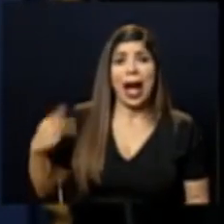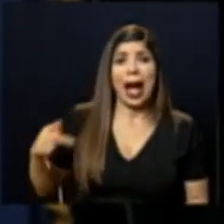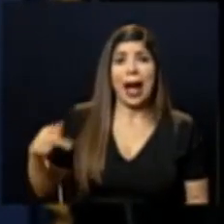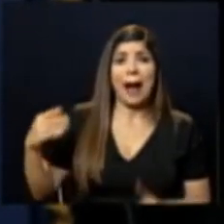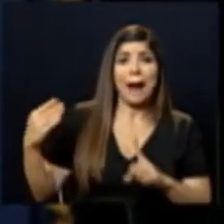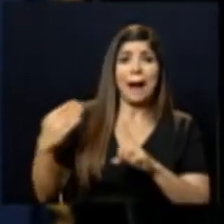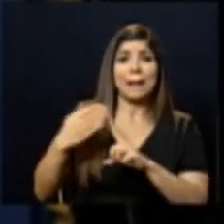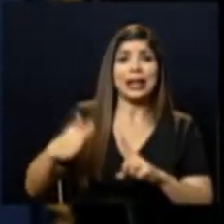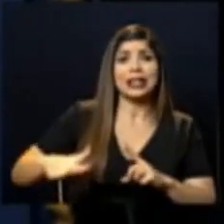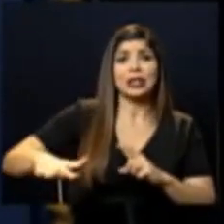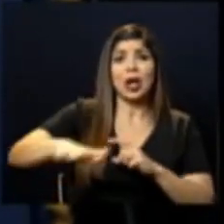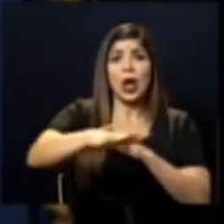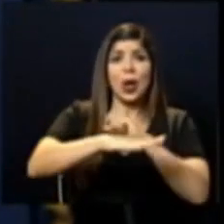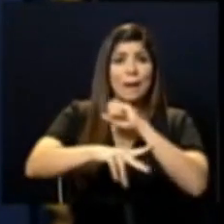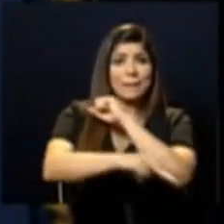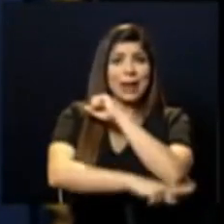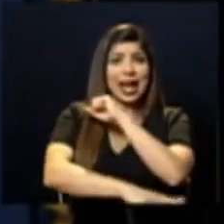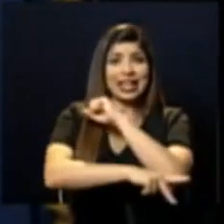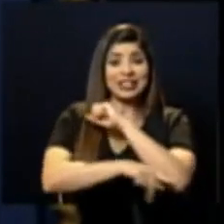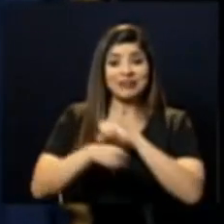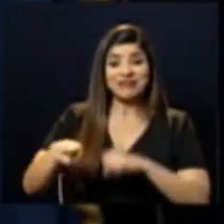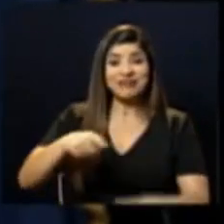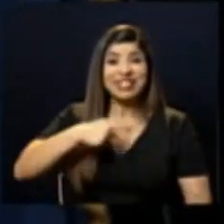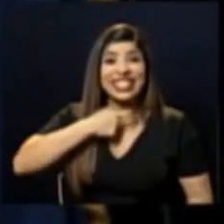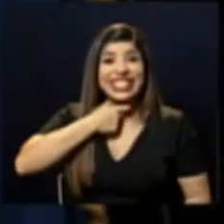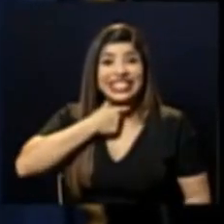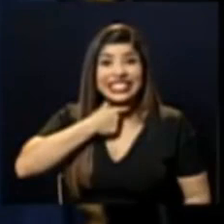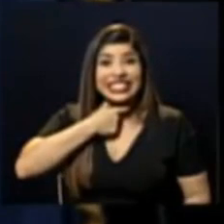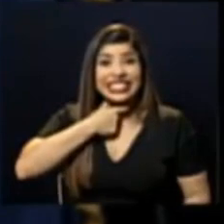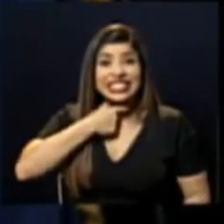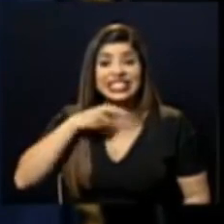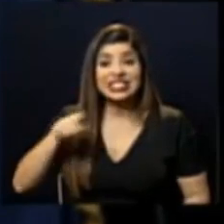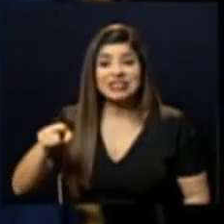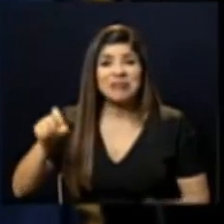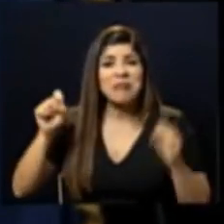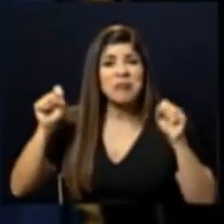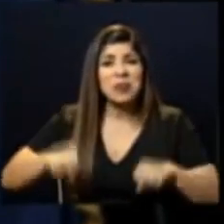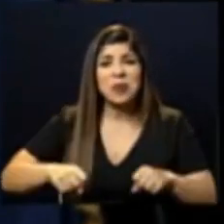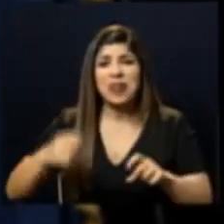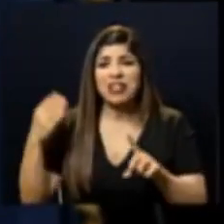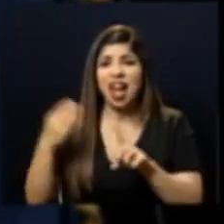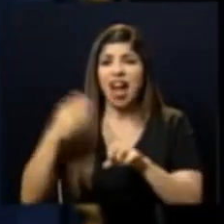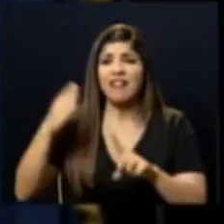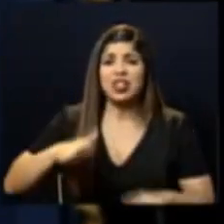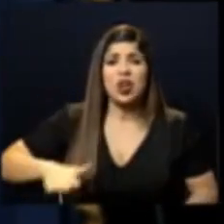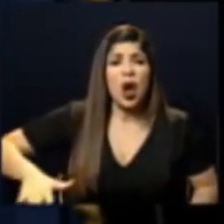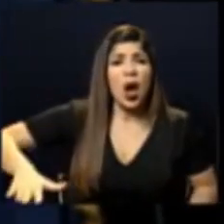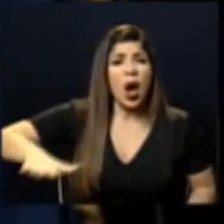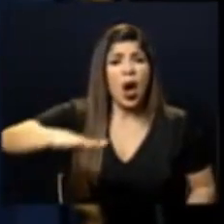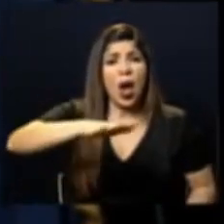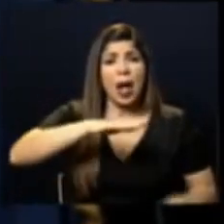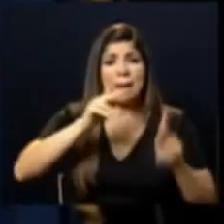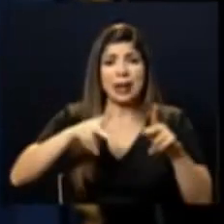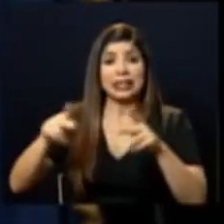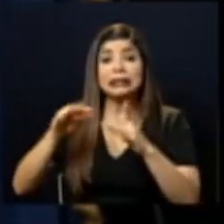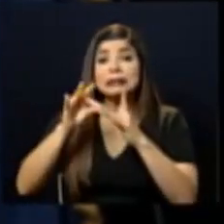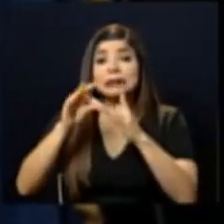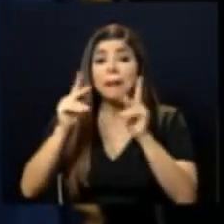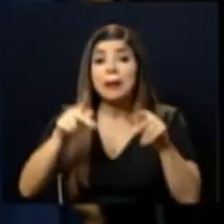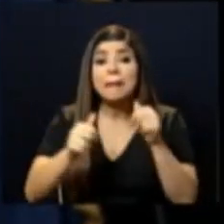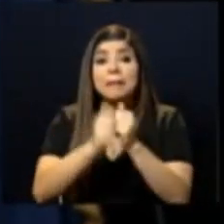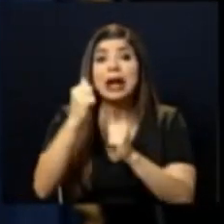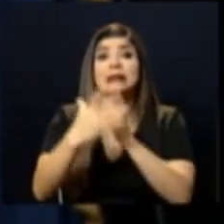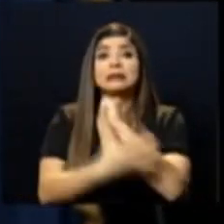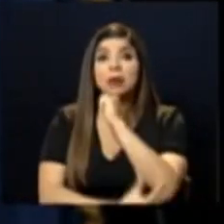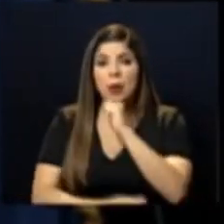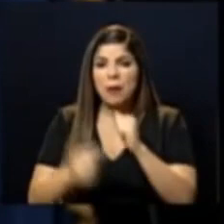país. Una crisis habría afectado a todas las personas, principalmente a las más pobres.